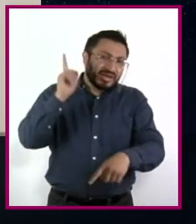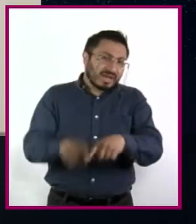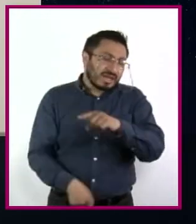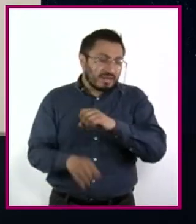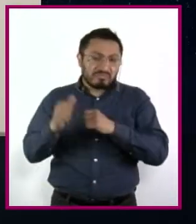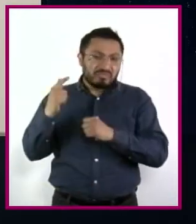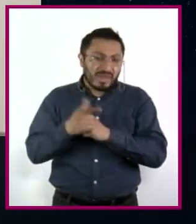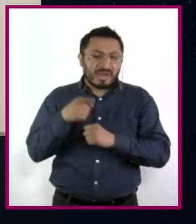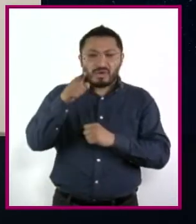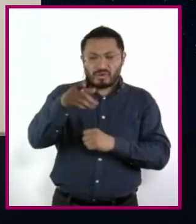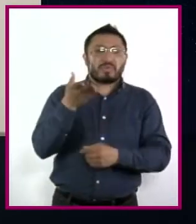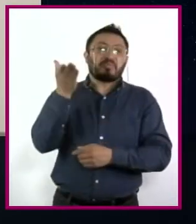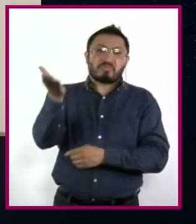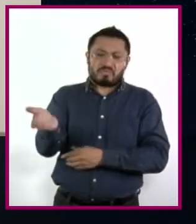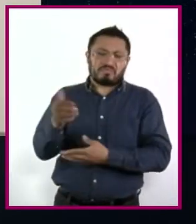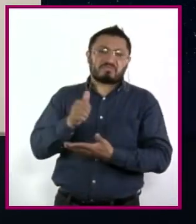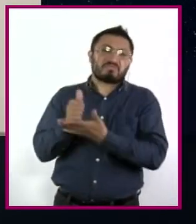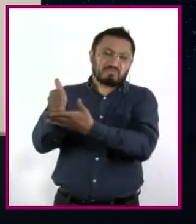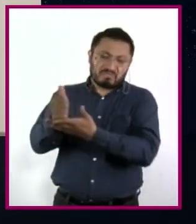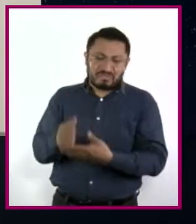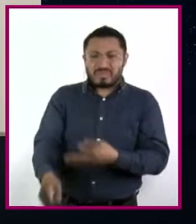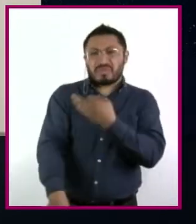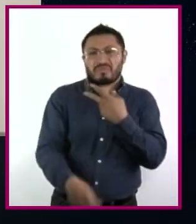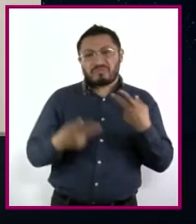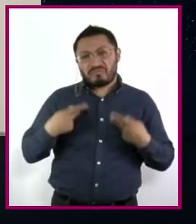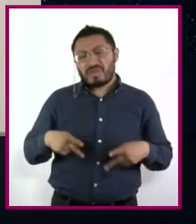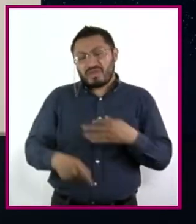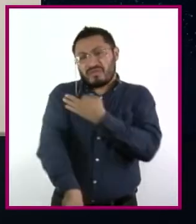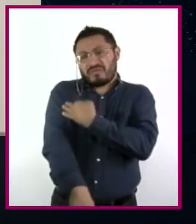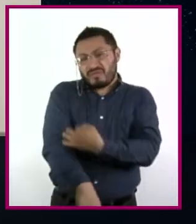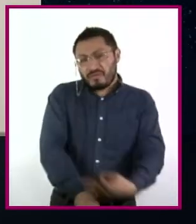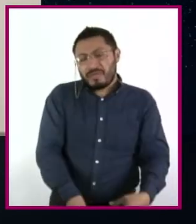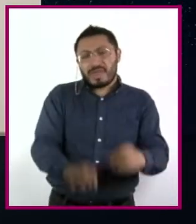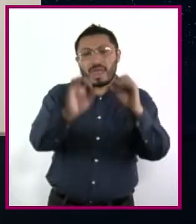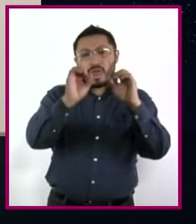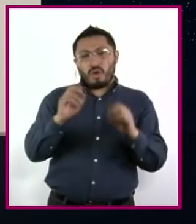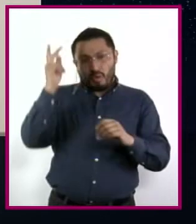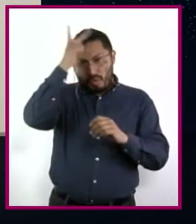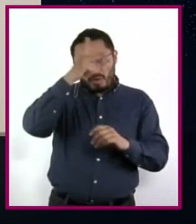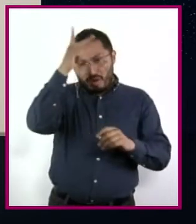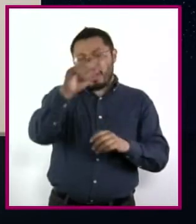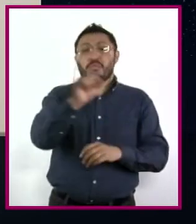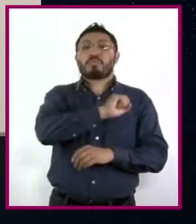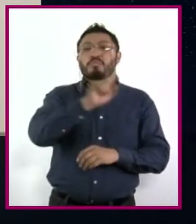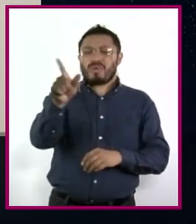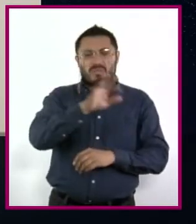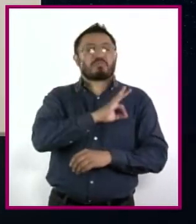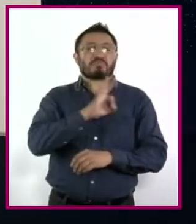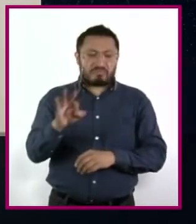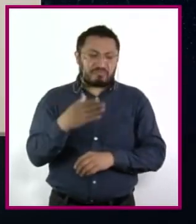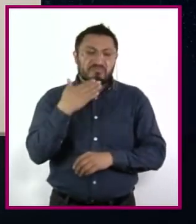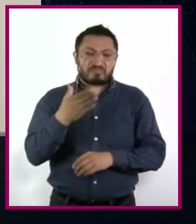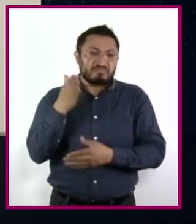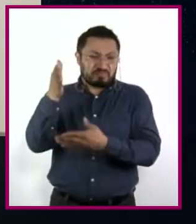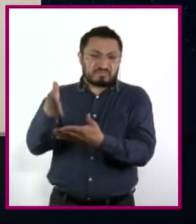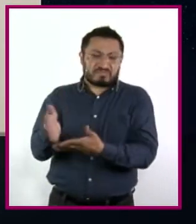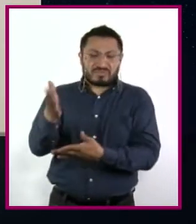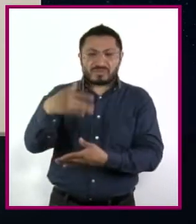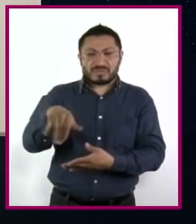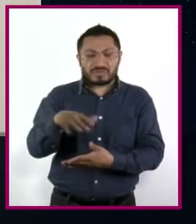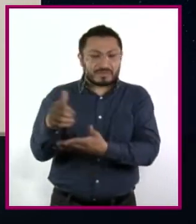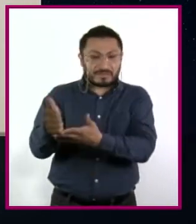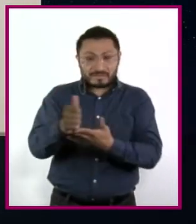pedir ayuda tanto a un familiar como también a un especialista de la salud mental. ¿Qué me va a